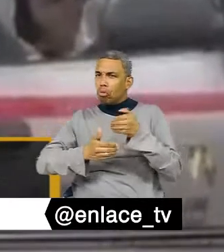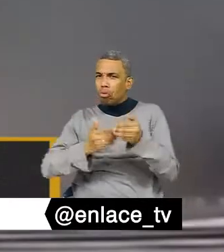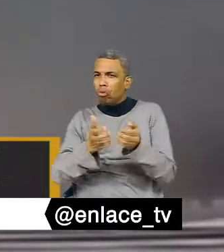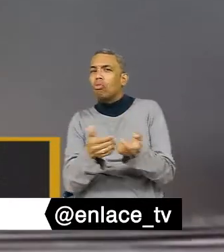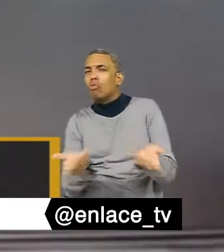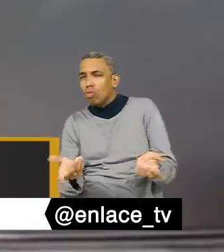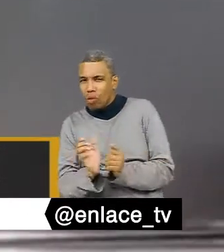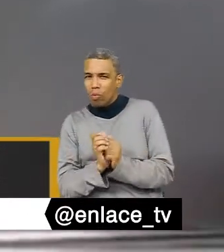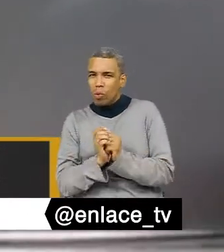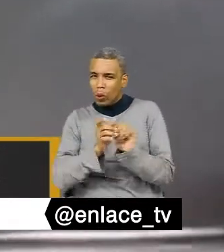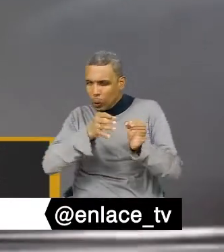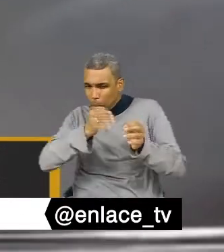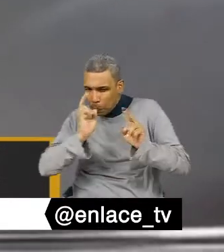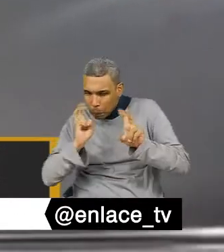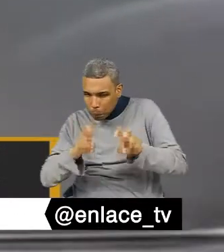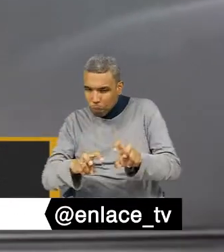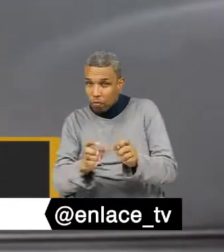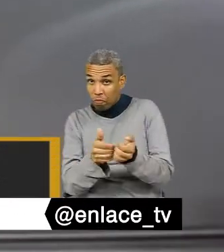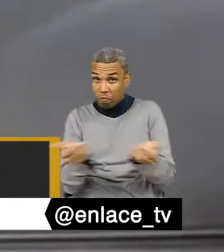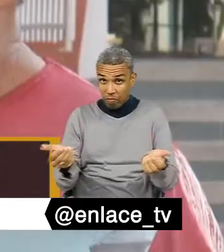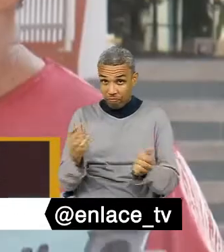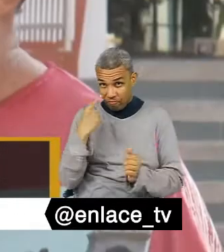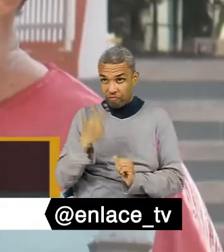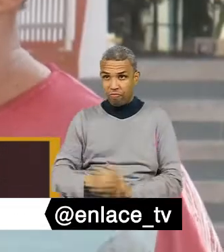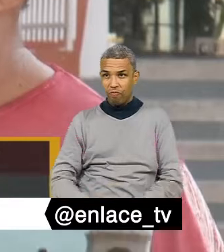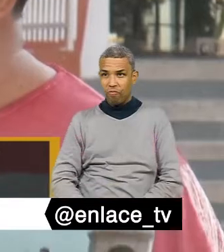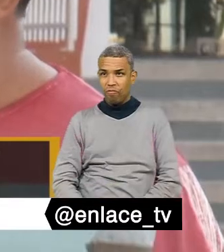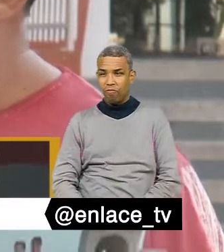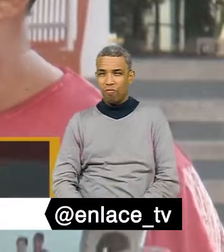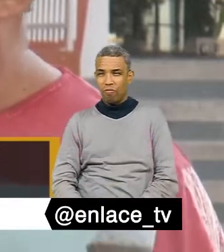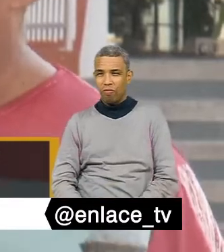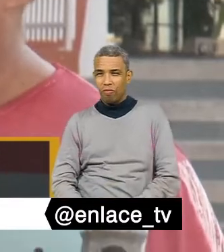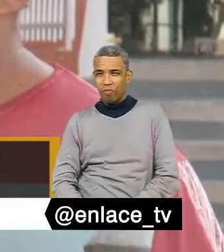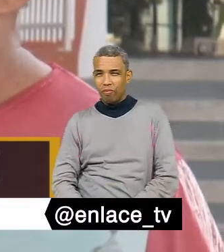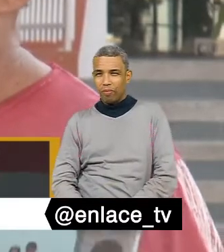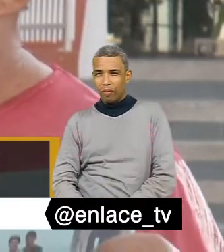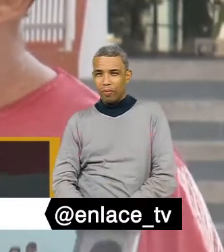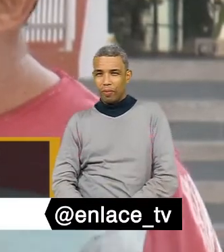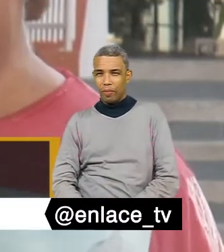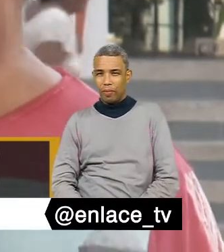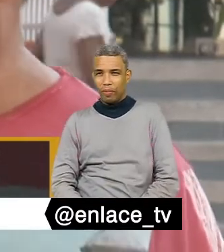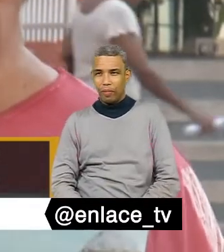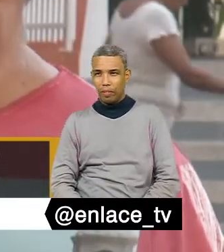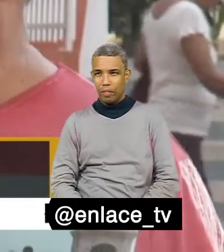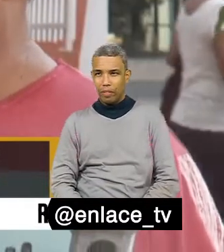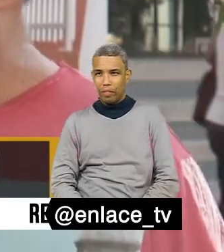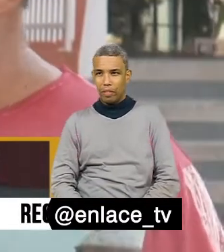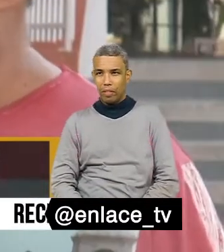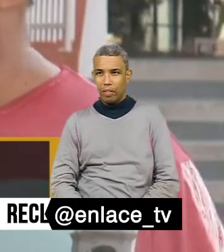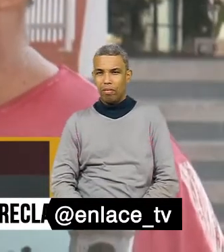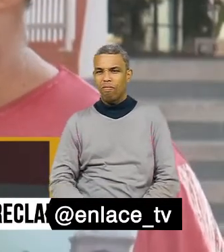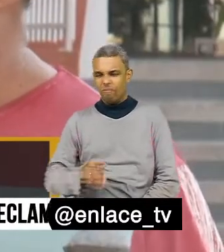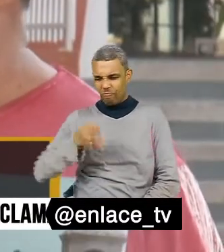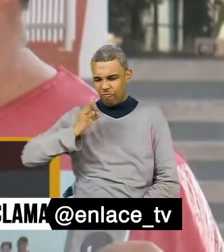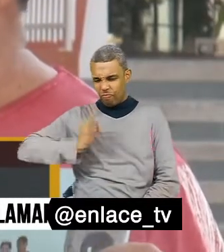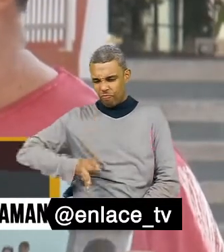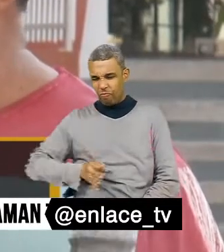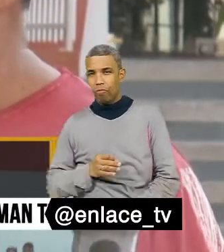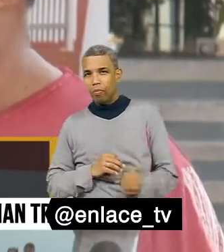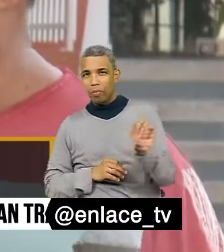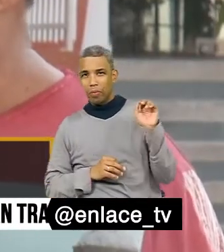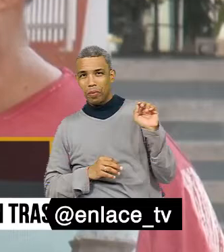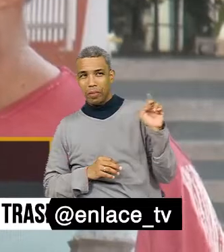como familiares presuntamente han tenido que realizar. Lo cual yo comprobé que el hermano de él y él incurrieron